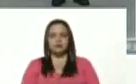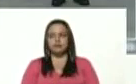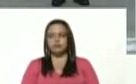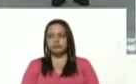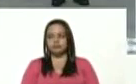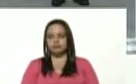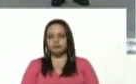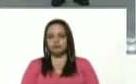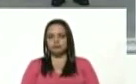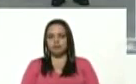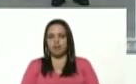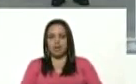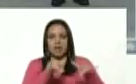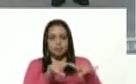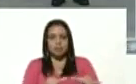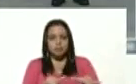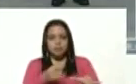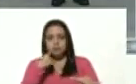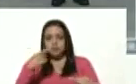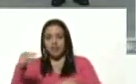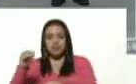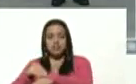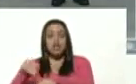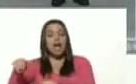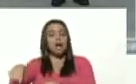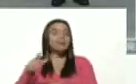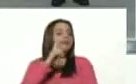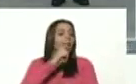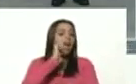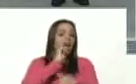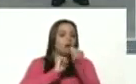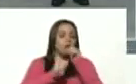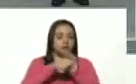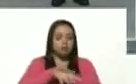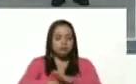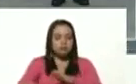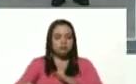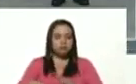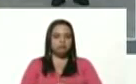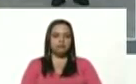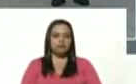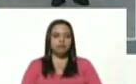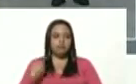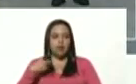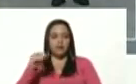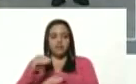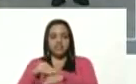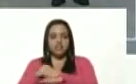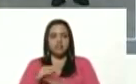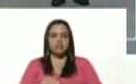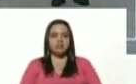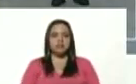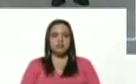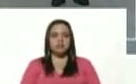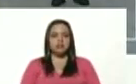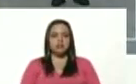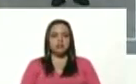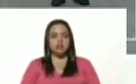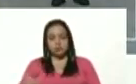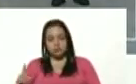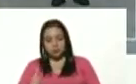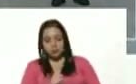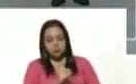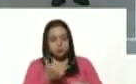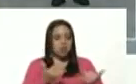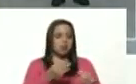Ahí mismo, ¿qué hice? Reportarlo, como vecino que soy. Lo reporté. Y bueno, ahora llego viendo si se